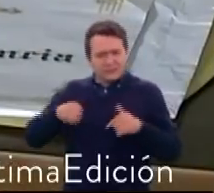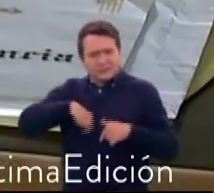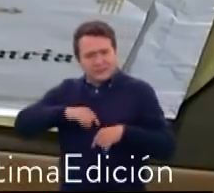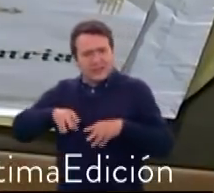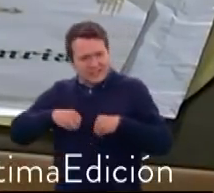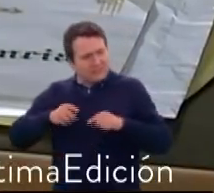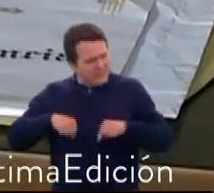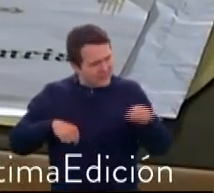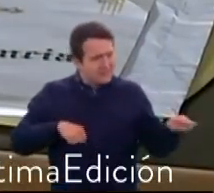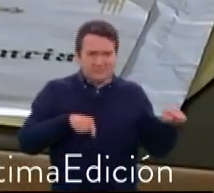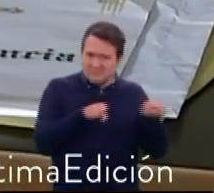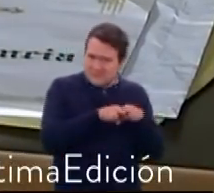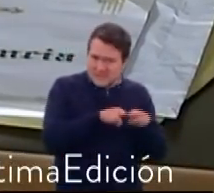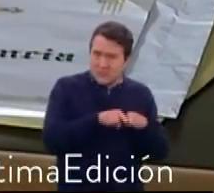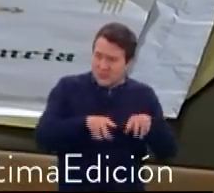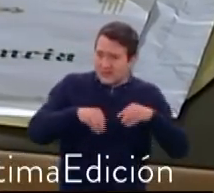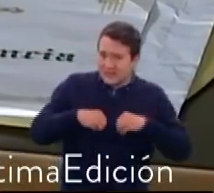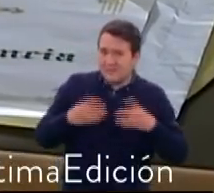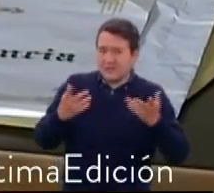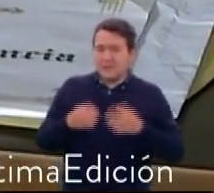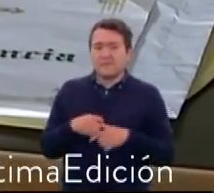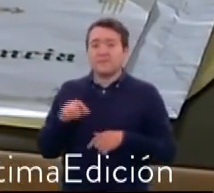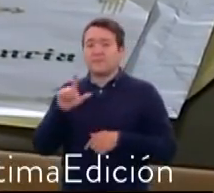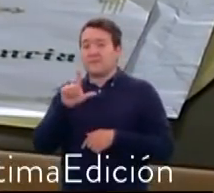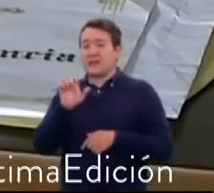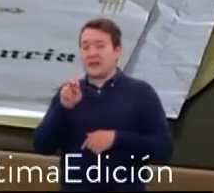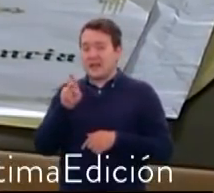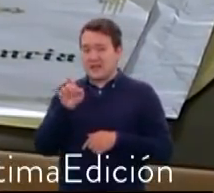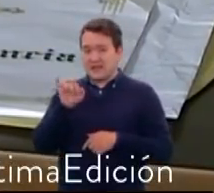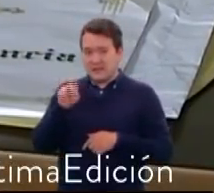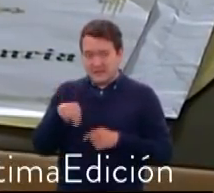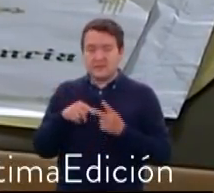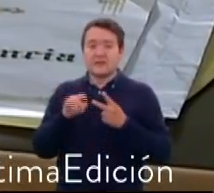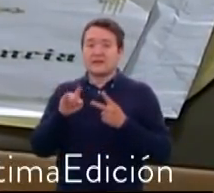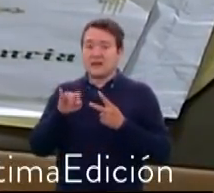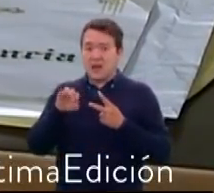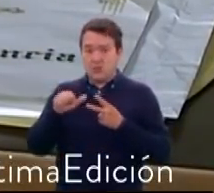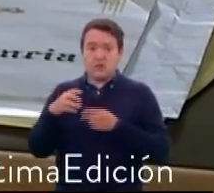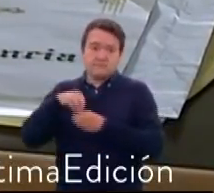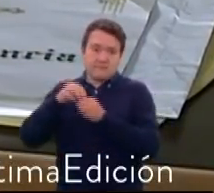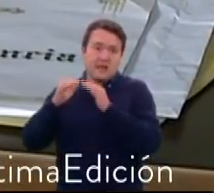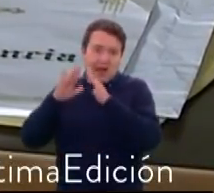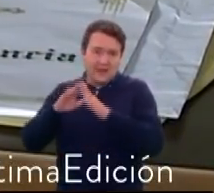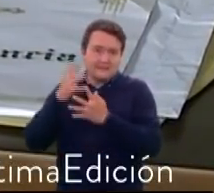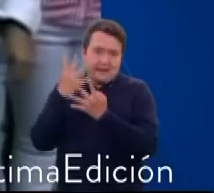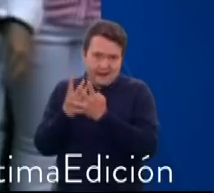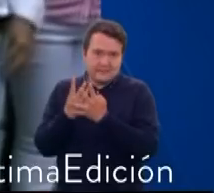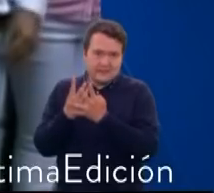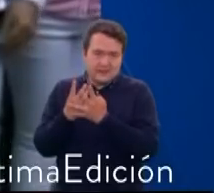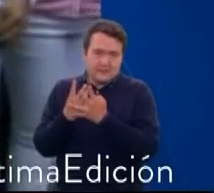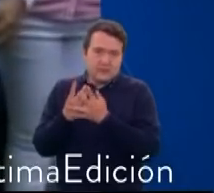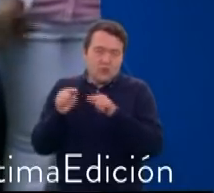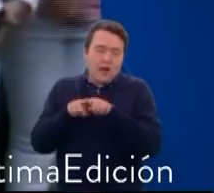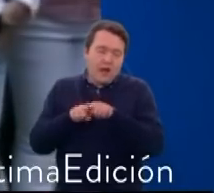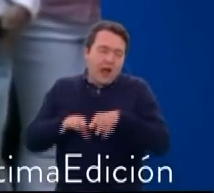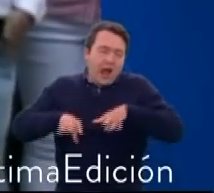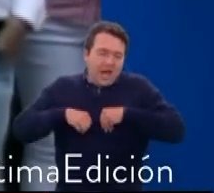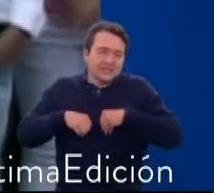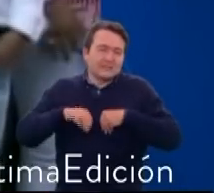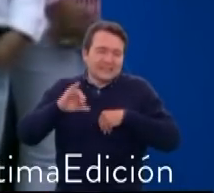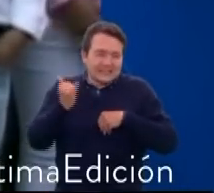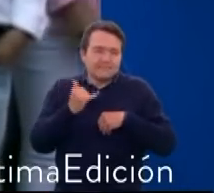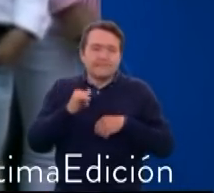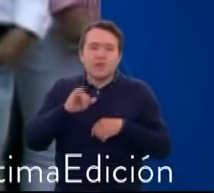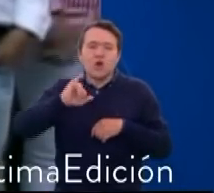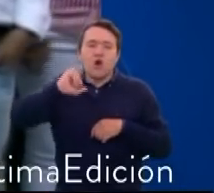ponerle la cara a la justicia. Lenín Pardo y Claudia Toledo permanecen en detención domiciliaria tras haber aceptado su participación en una red de corrupción que se apropió